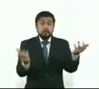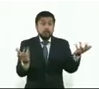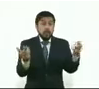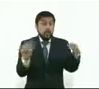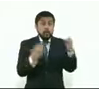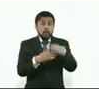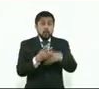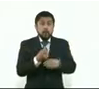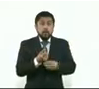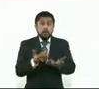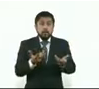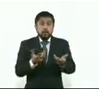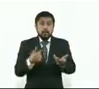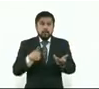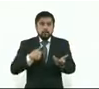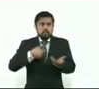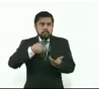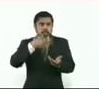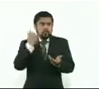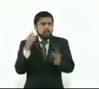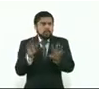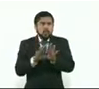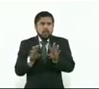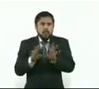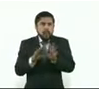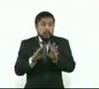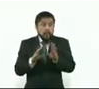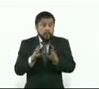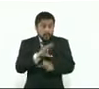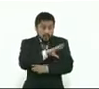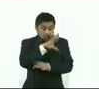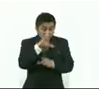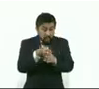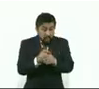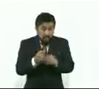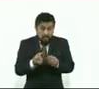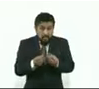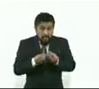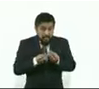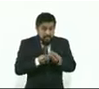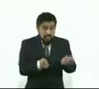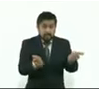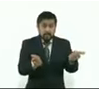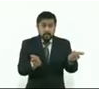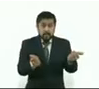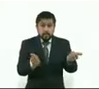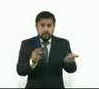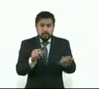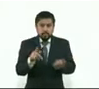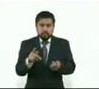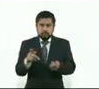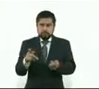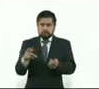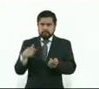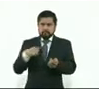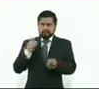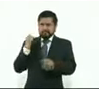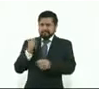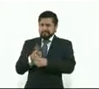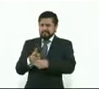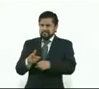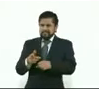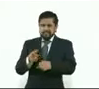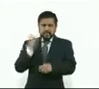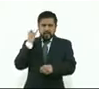partidos políticos, no sabemos en qué, pero no entregan las participaciones a los partidos políticos. Pues esto no puede